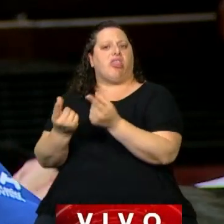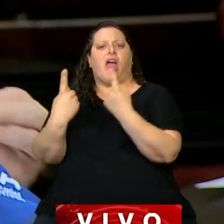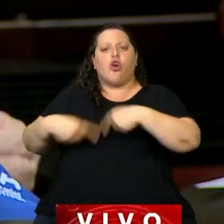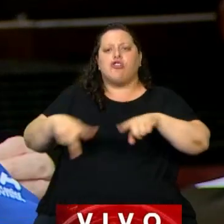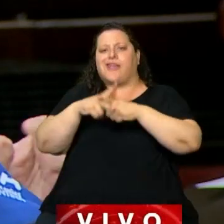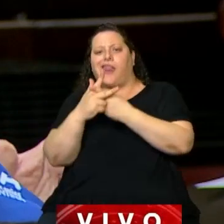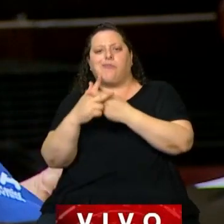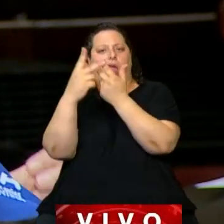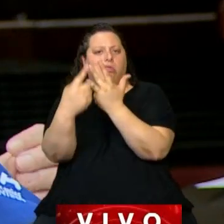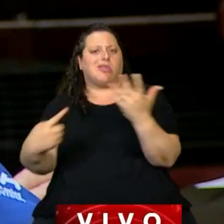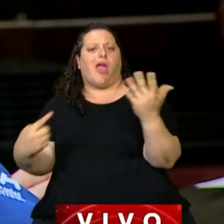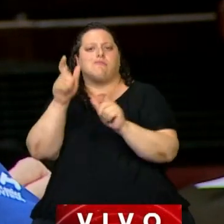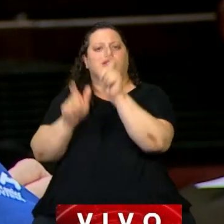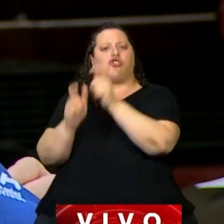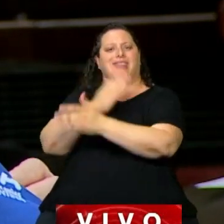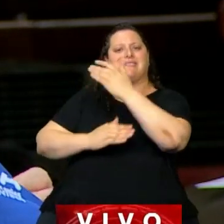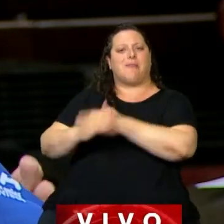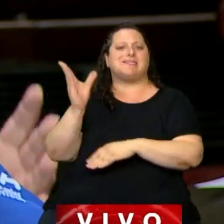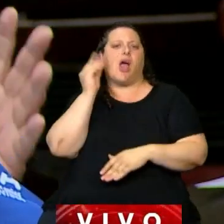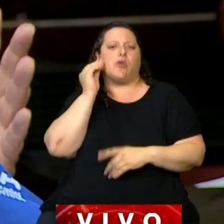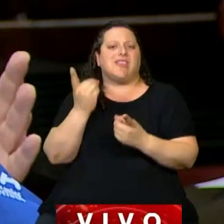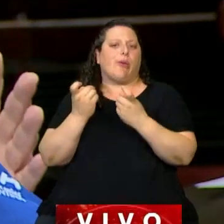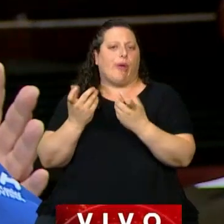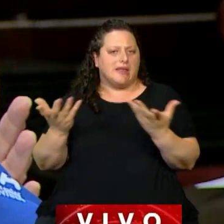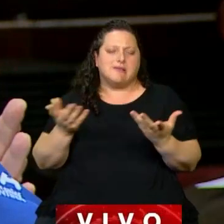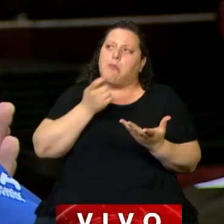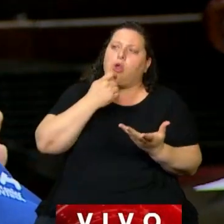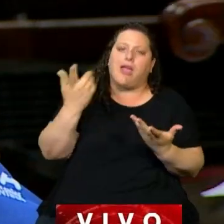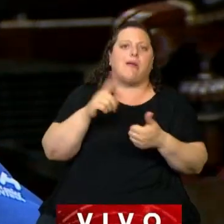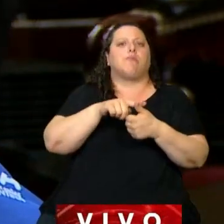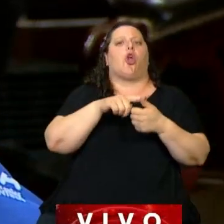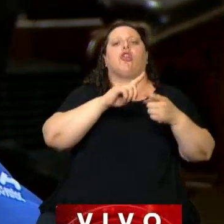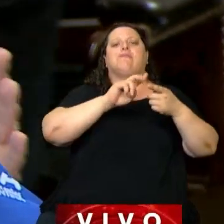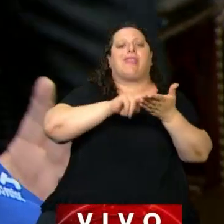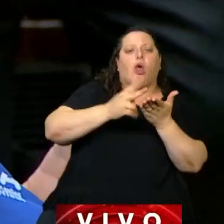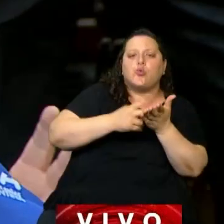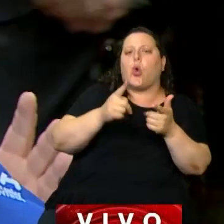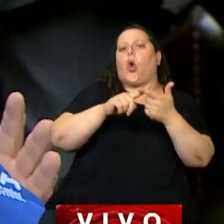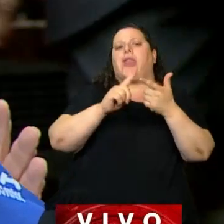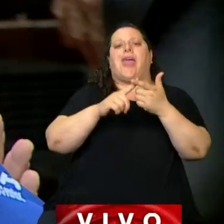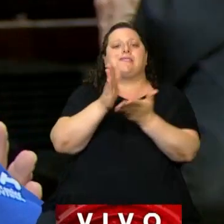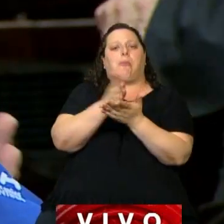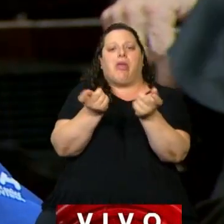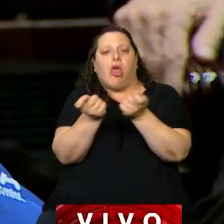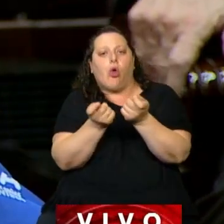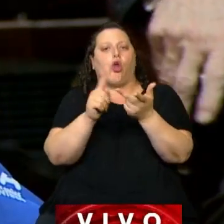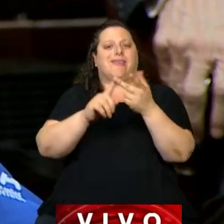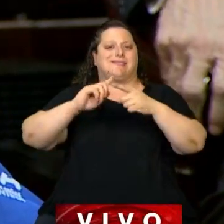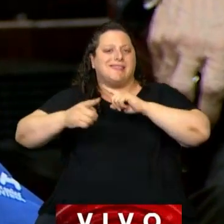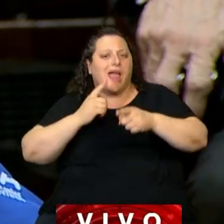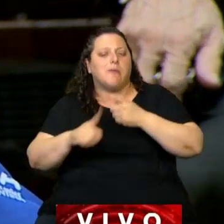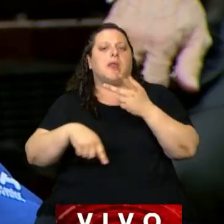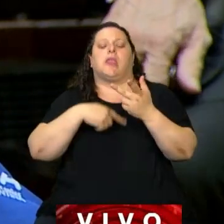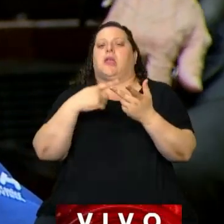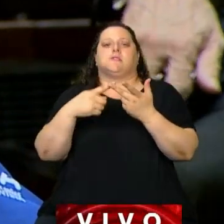y herramientas que las personas con discapacidad auditiva necesitan, ya sea los traductores, los intermediadores, los